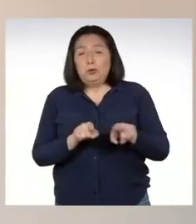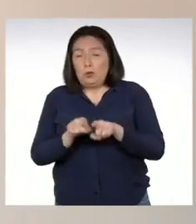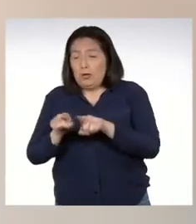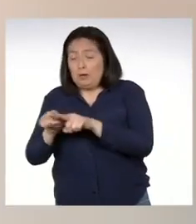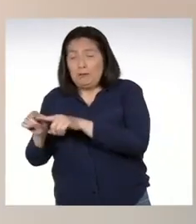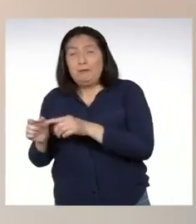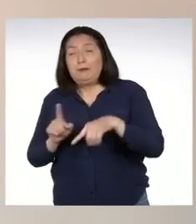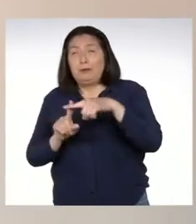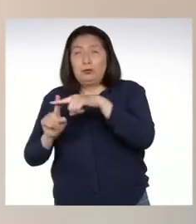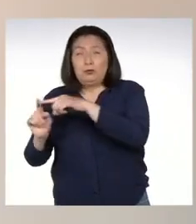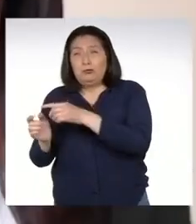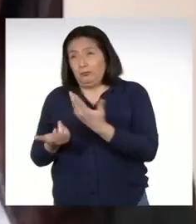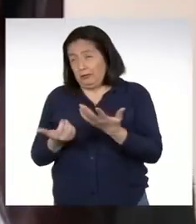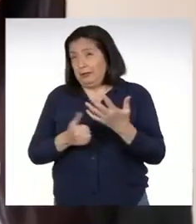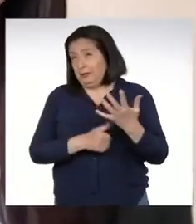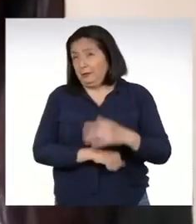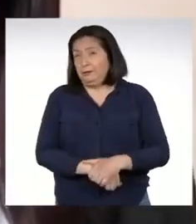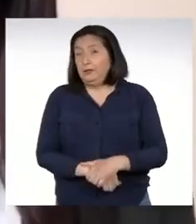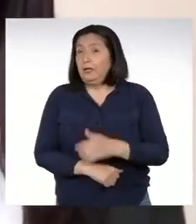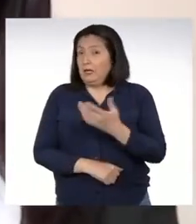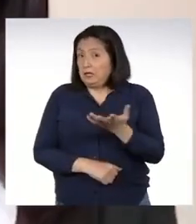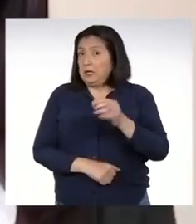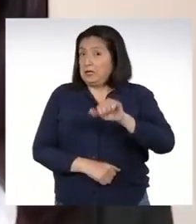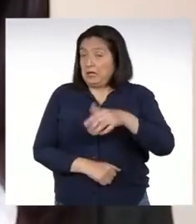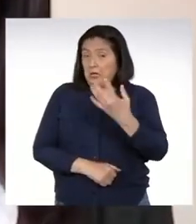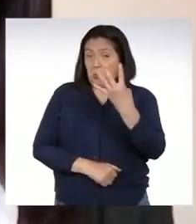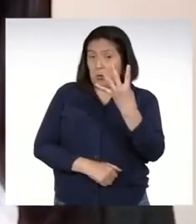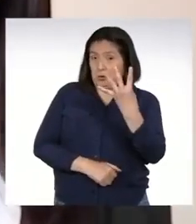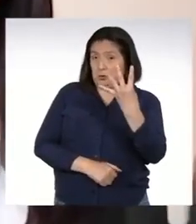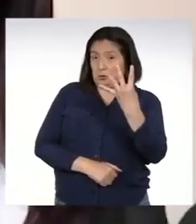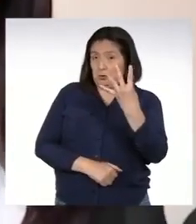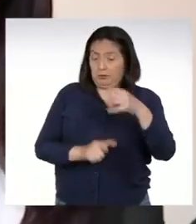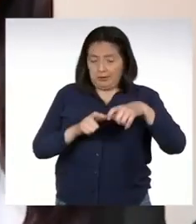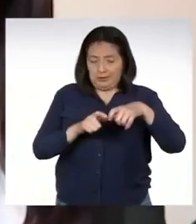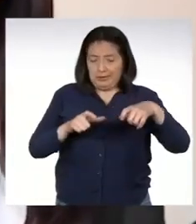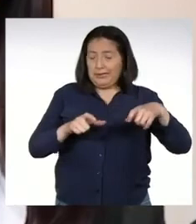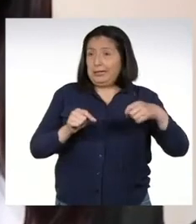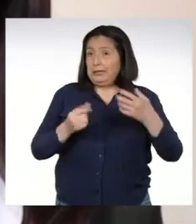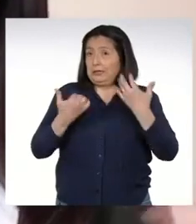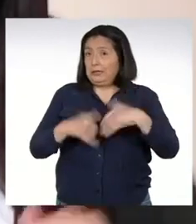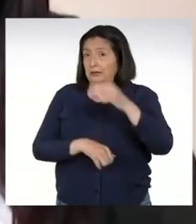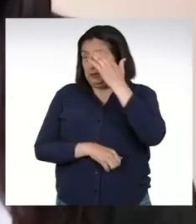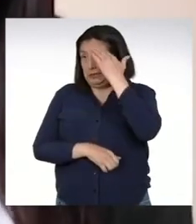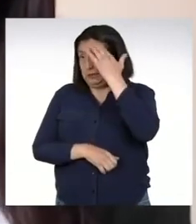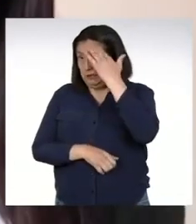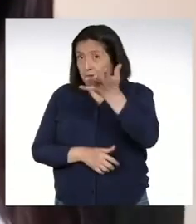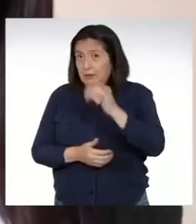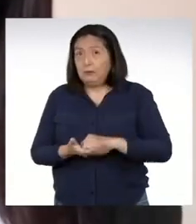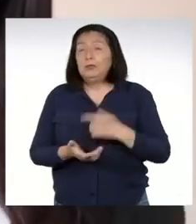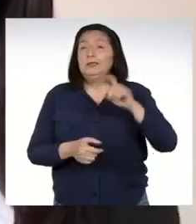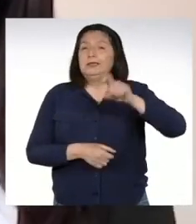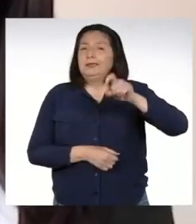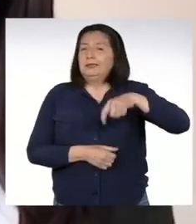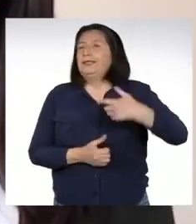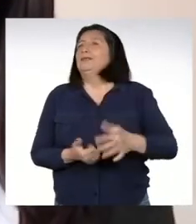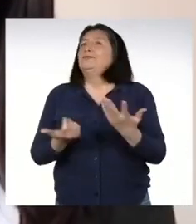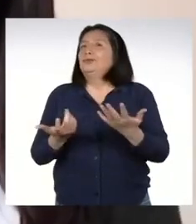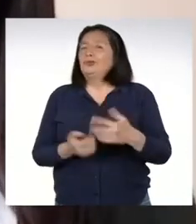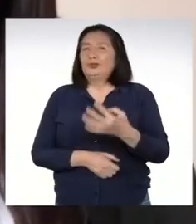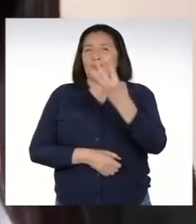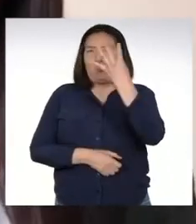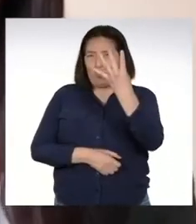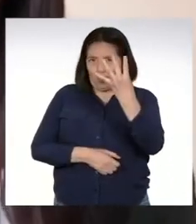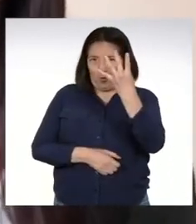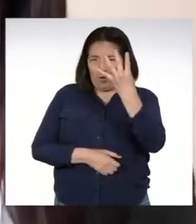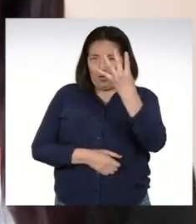número 6. Si hay 4 cajas, ahora sabemos que debemos sumar 4